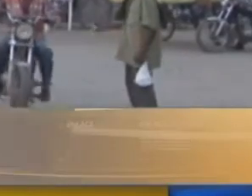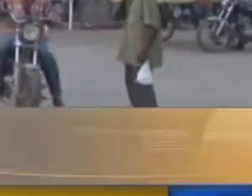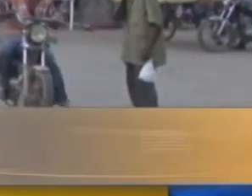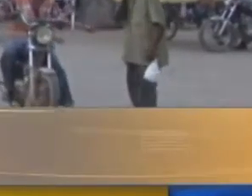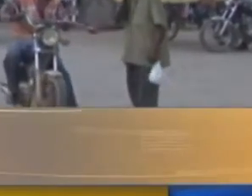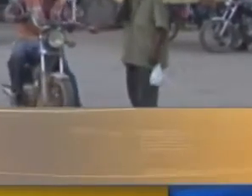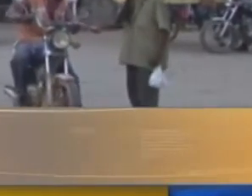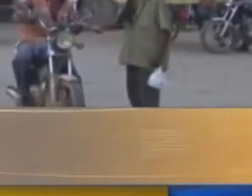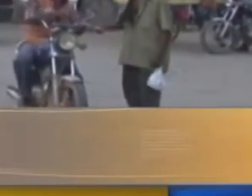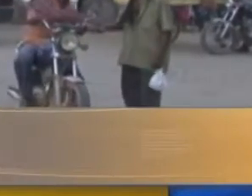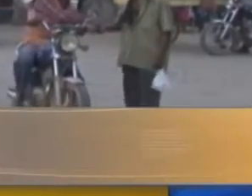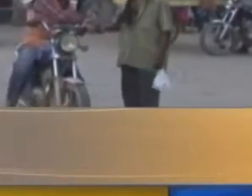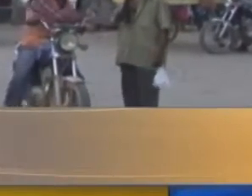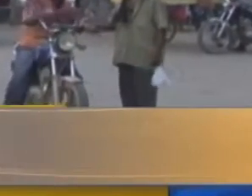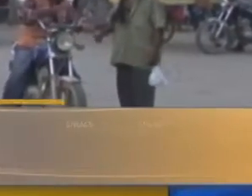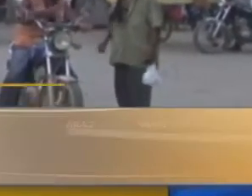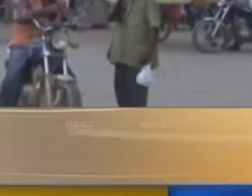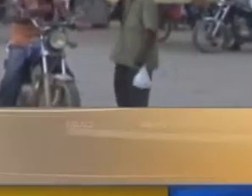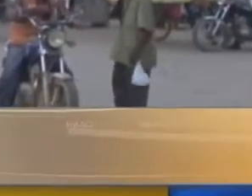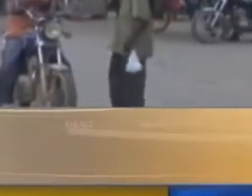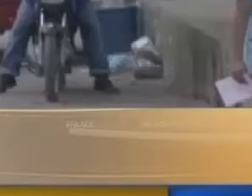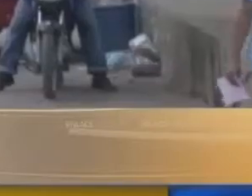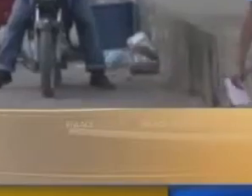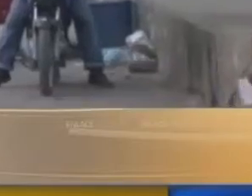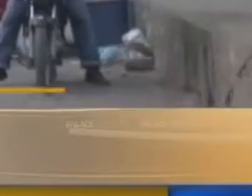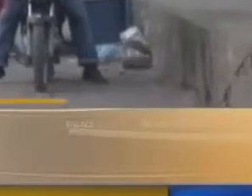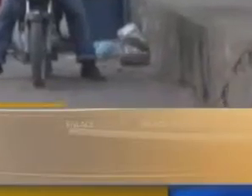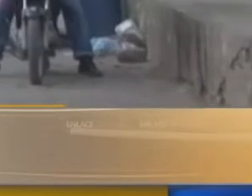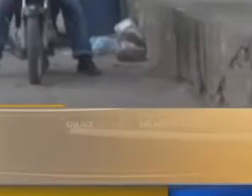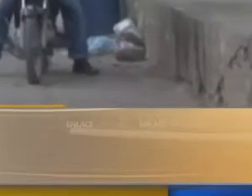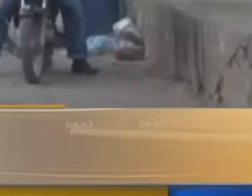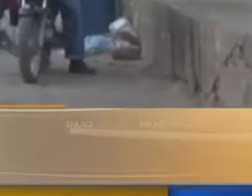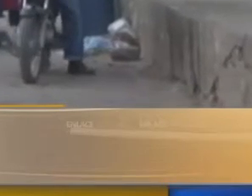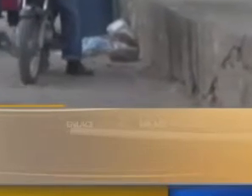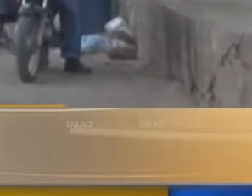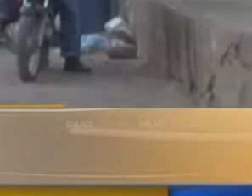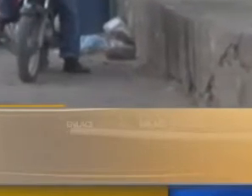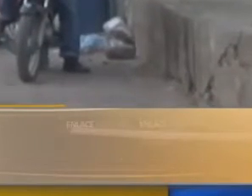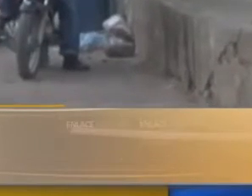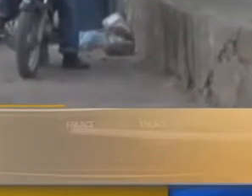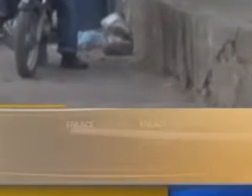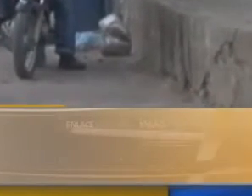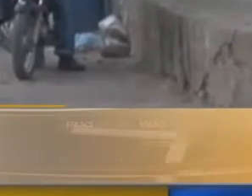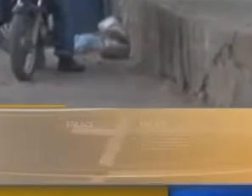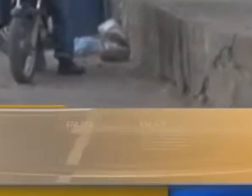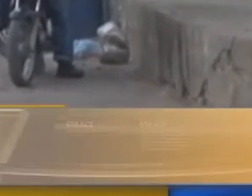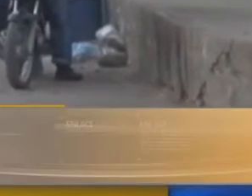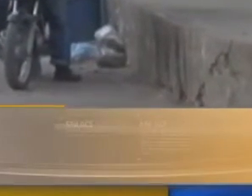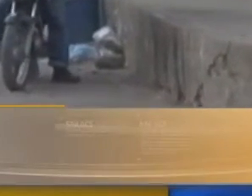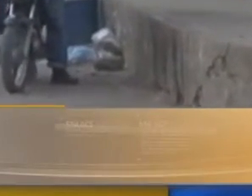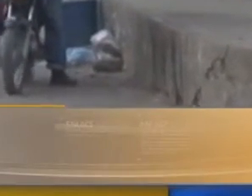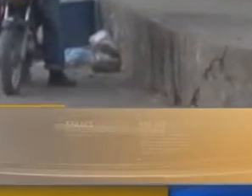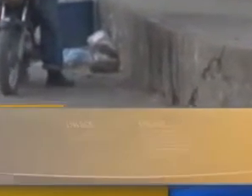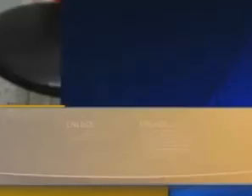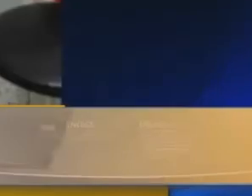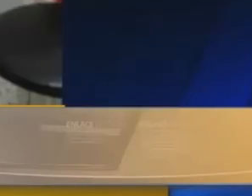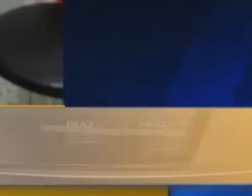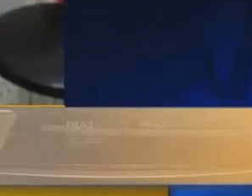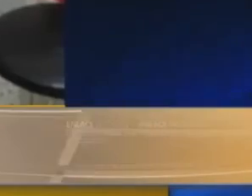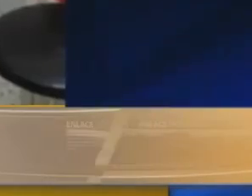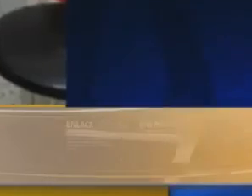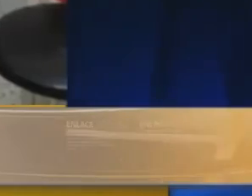Dos hombres de 24 y 27 años de edad fueron heridos con arma de fuego en el casco urbano del municipio de Puerto Wilches. Son atendidos a esta hora en la